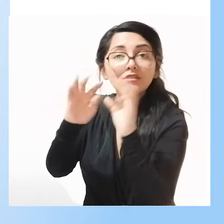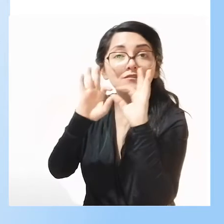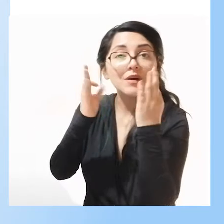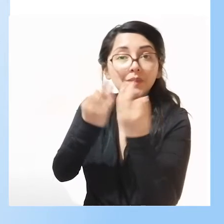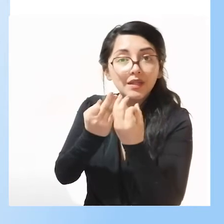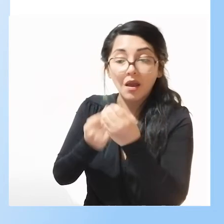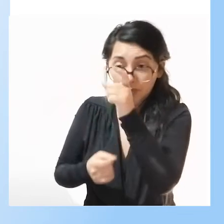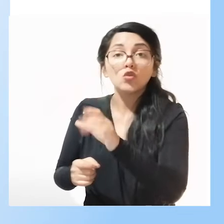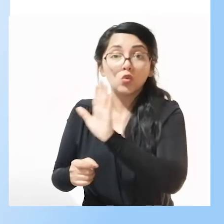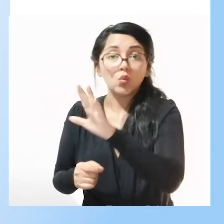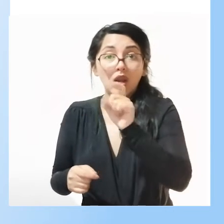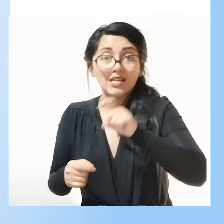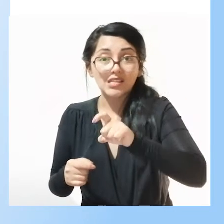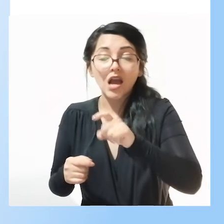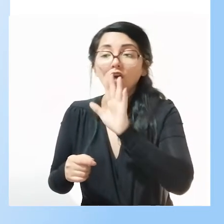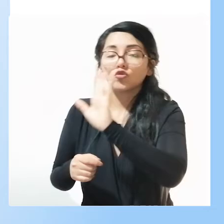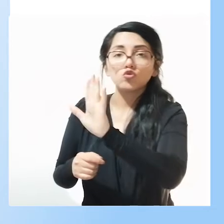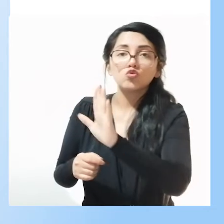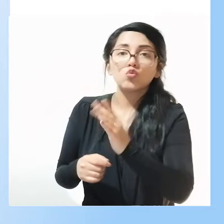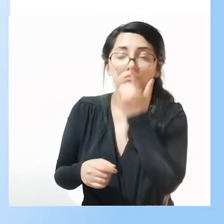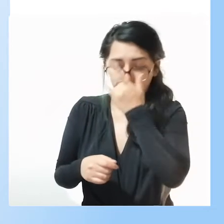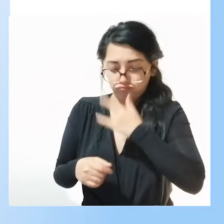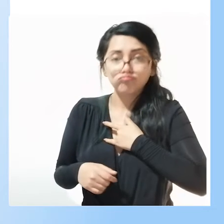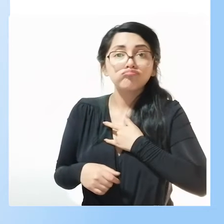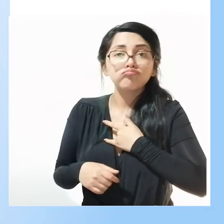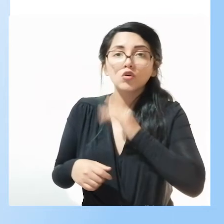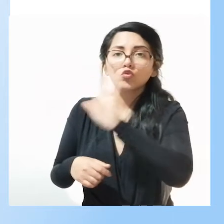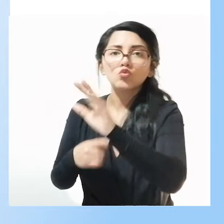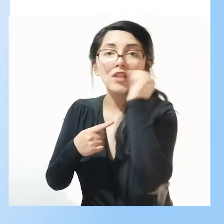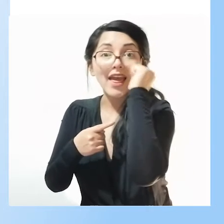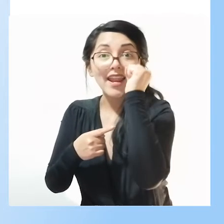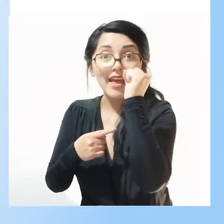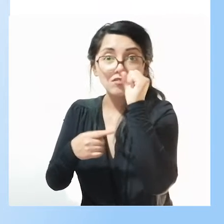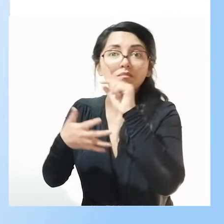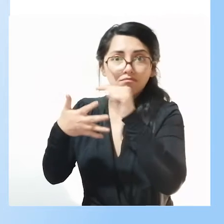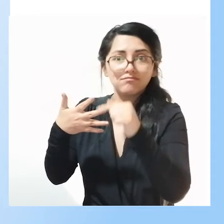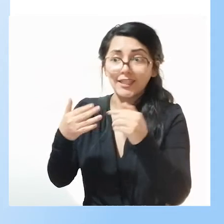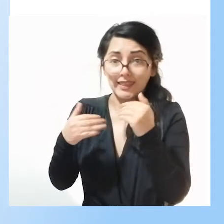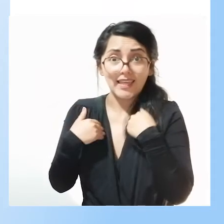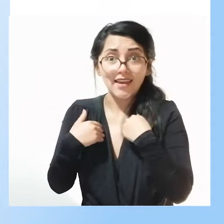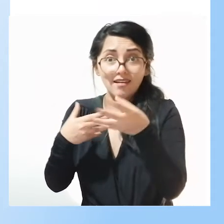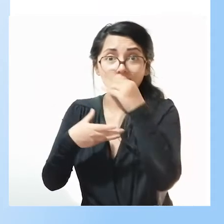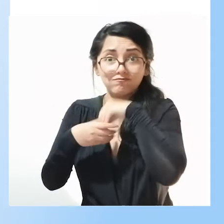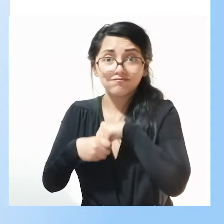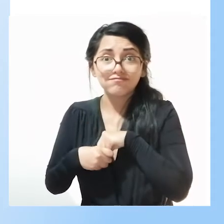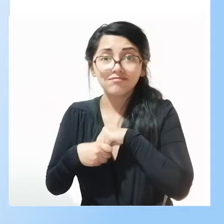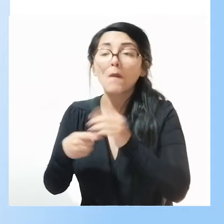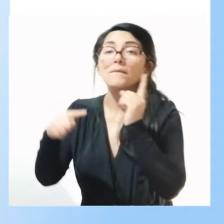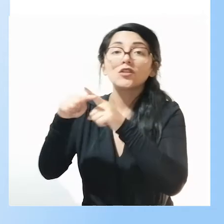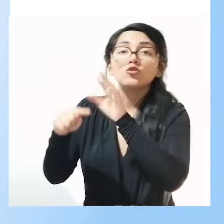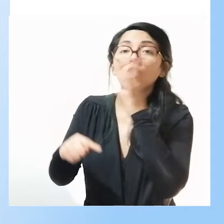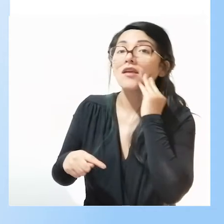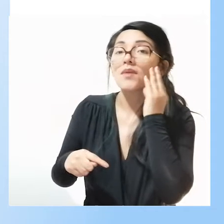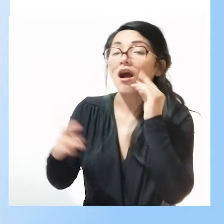sus necesidades, tiene su dignidad y tiene derechos. Y tiene una experiencia relacionada con